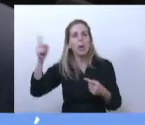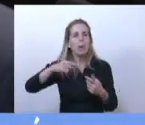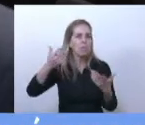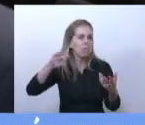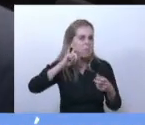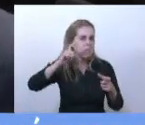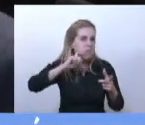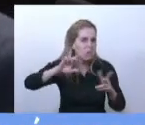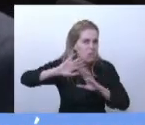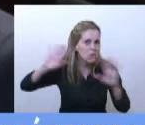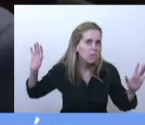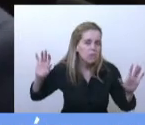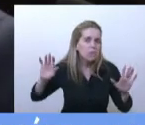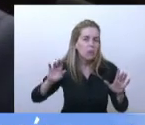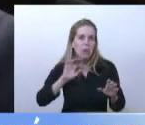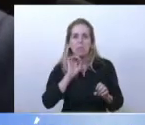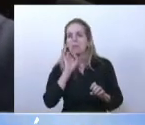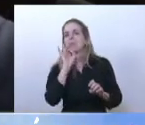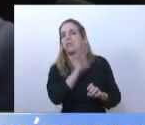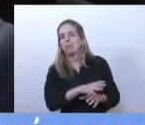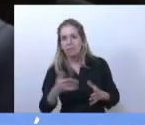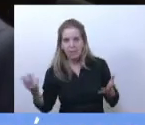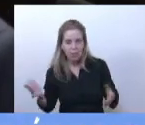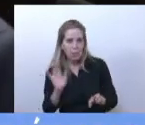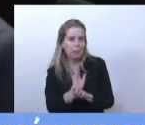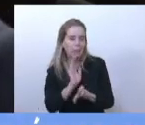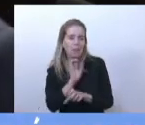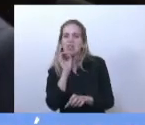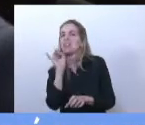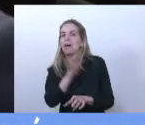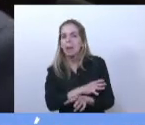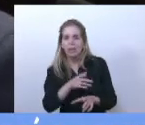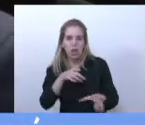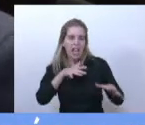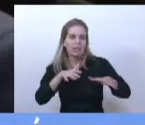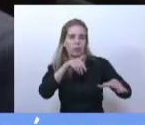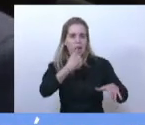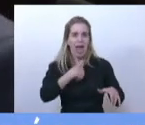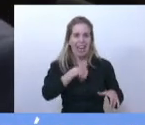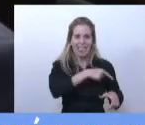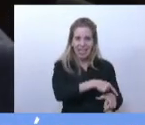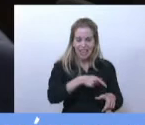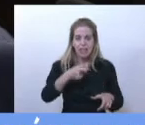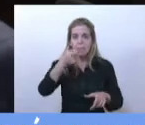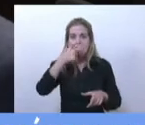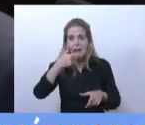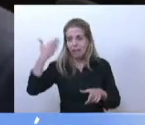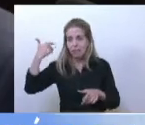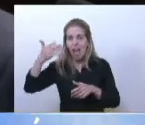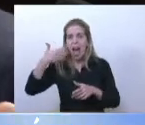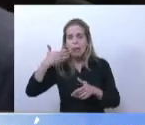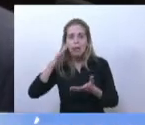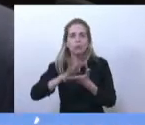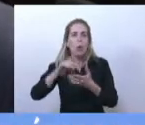con un desprecio total por lo que pasa en la argentina habla sobre los 100.000 muertos de correcaminos